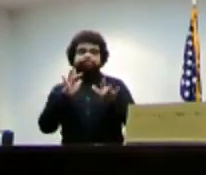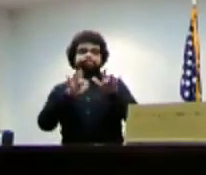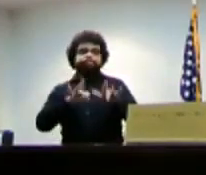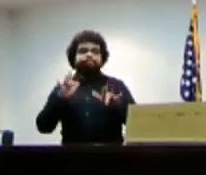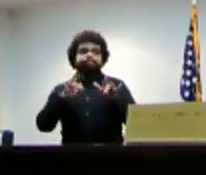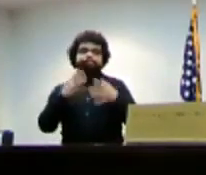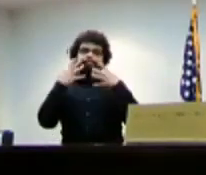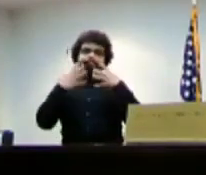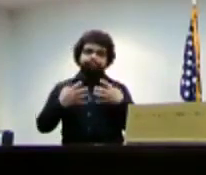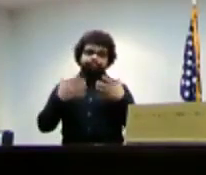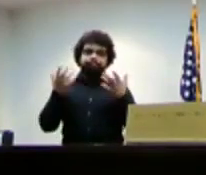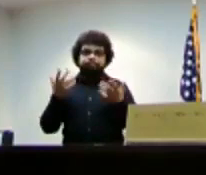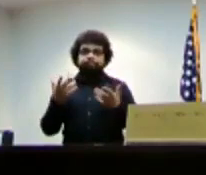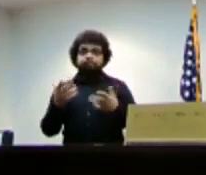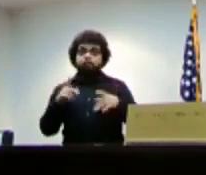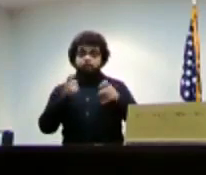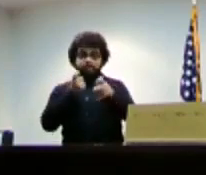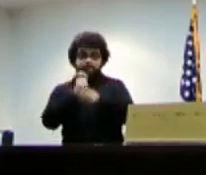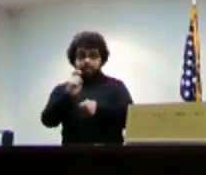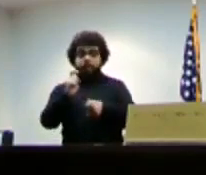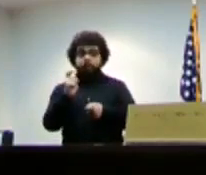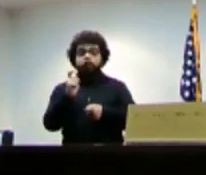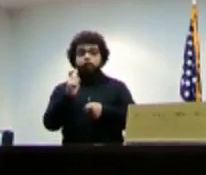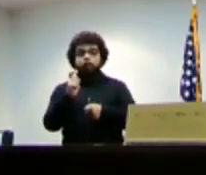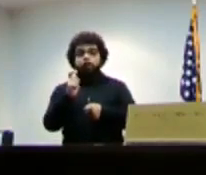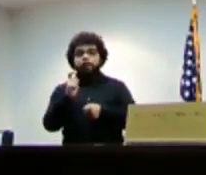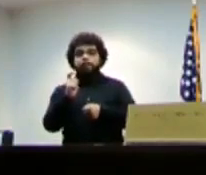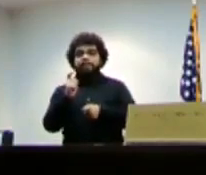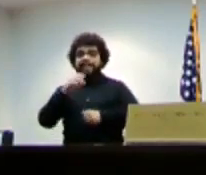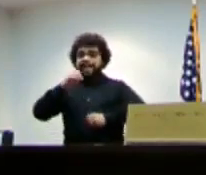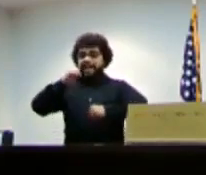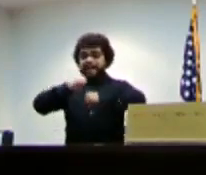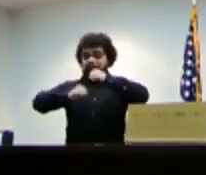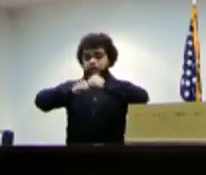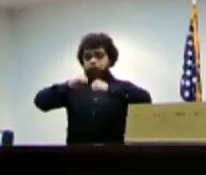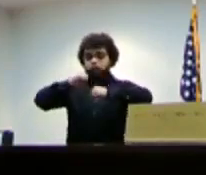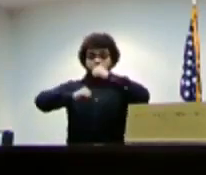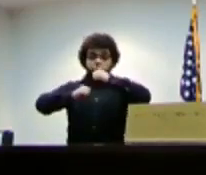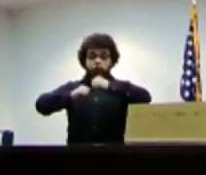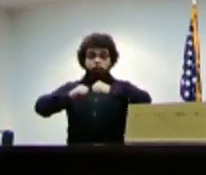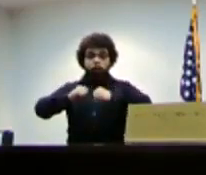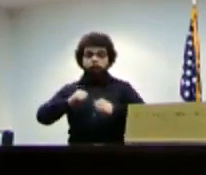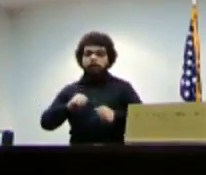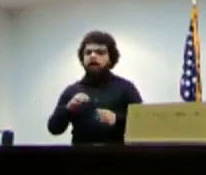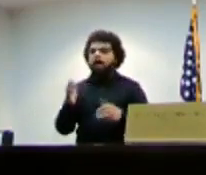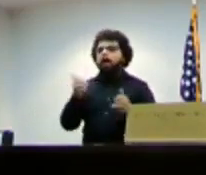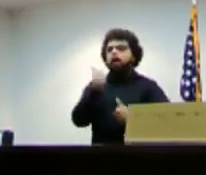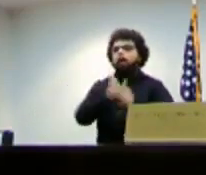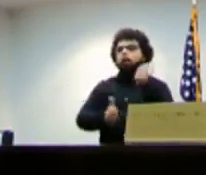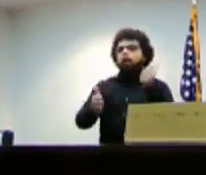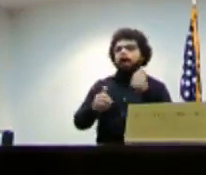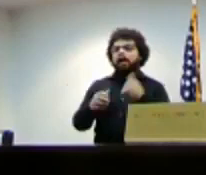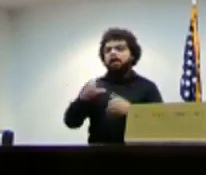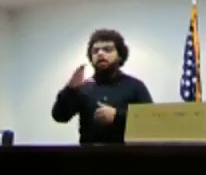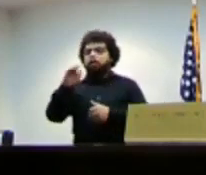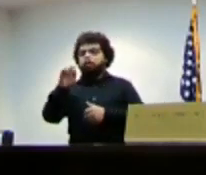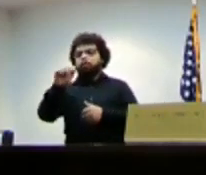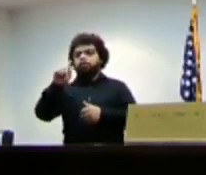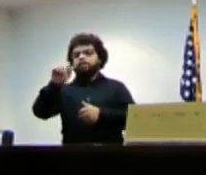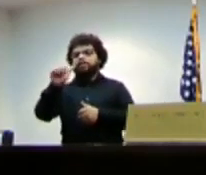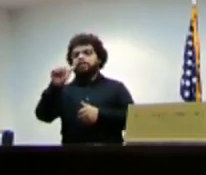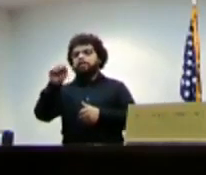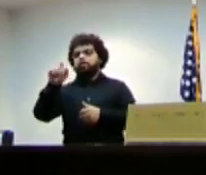nos causó unos daños, ¿verdad?, en las estructuras. ¿En cuál? De cuál? La central Costa Sur, las unidades 5 y 6, que